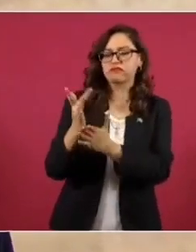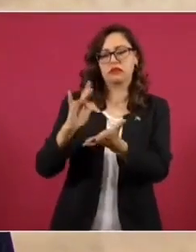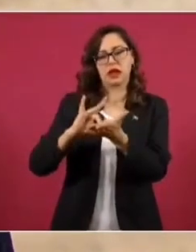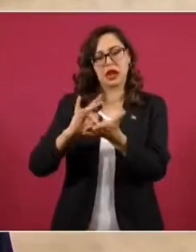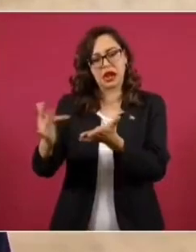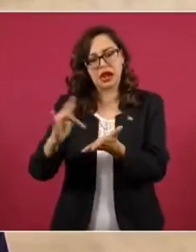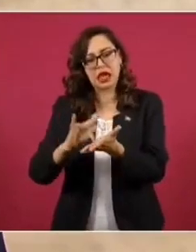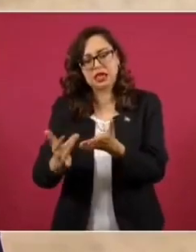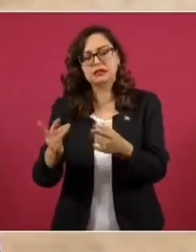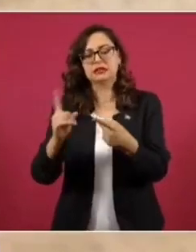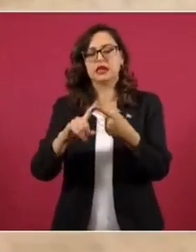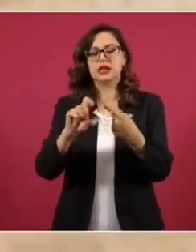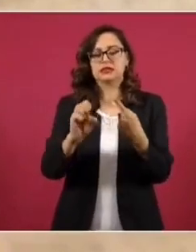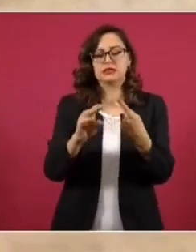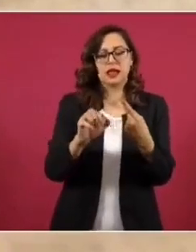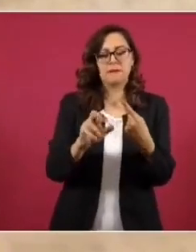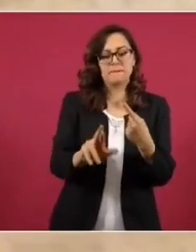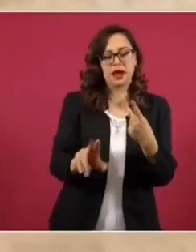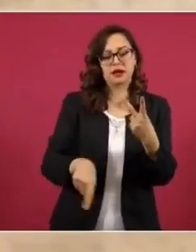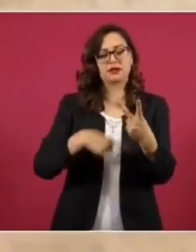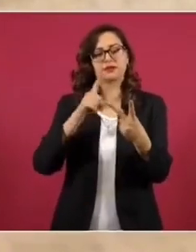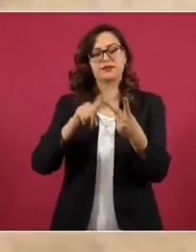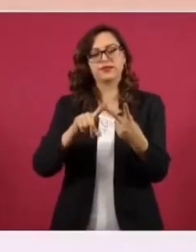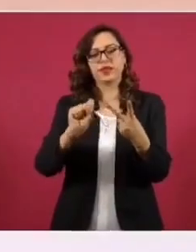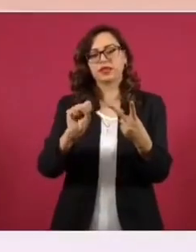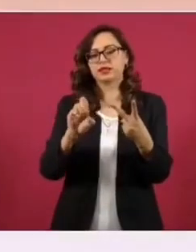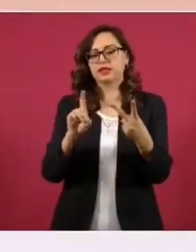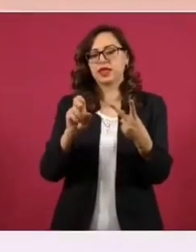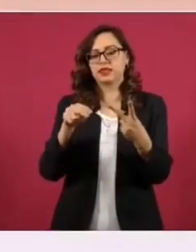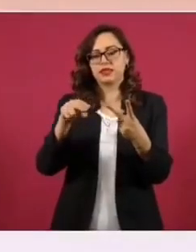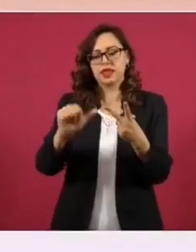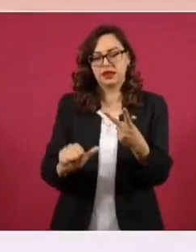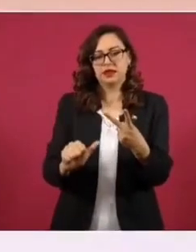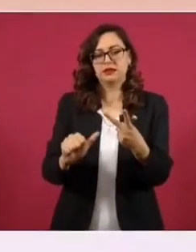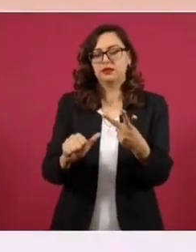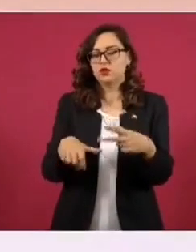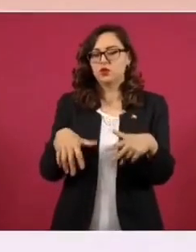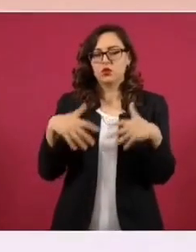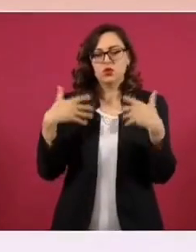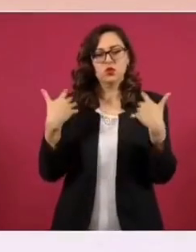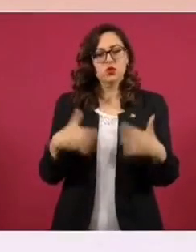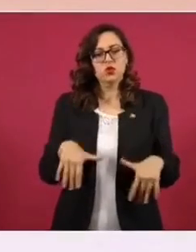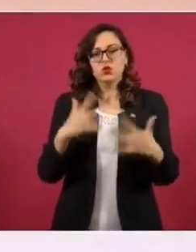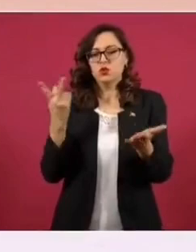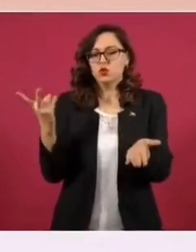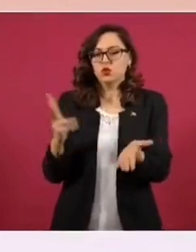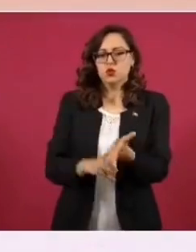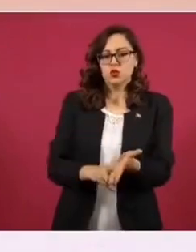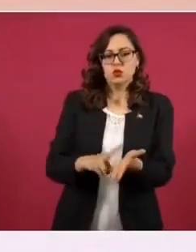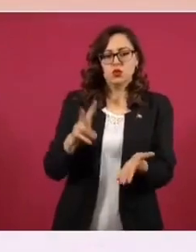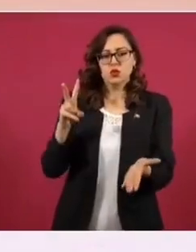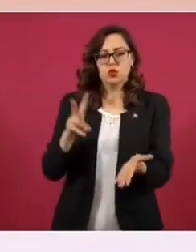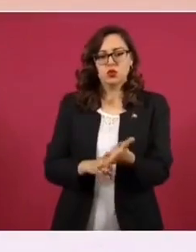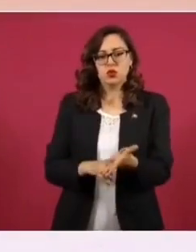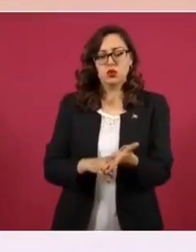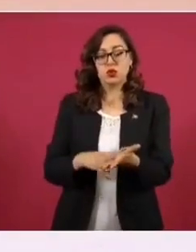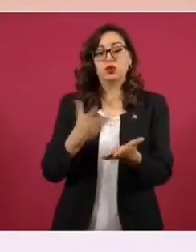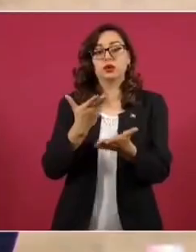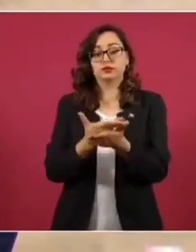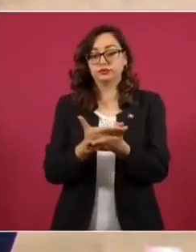marina como de la secretaria de la defensa nacional con su nueva